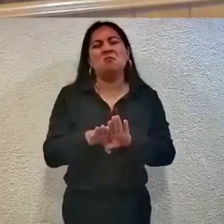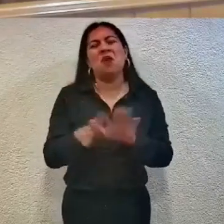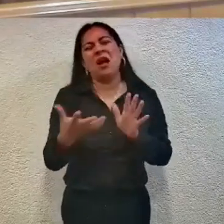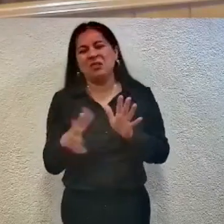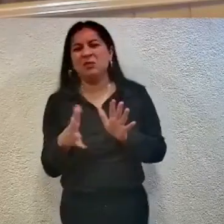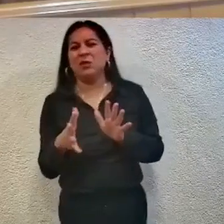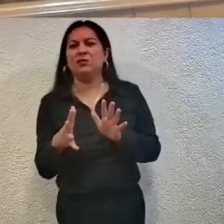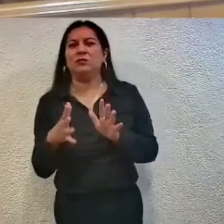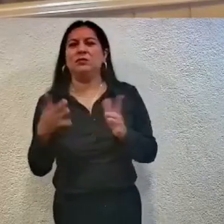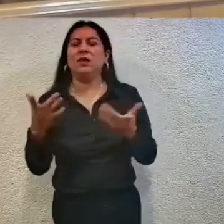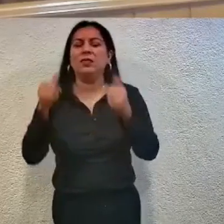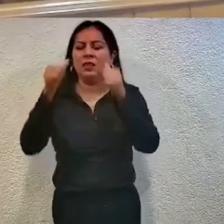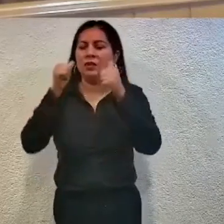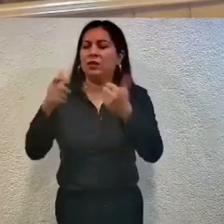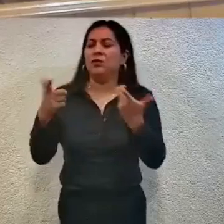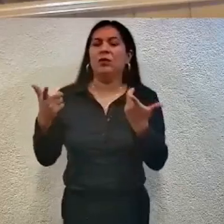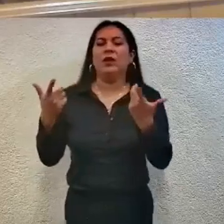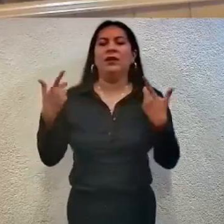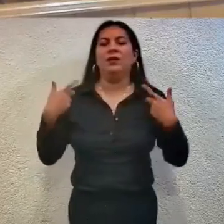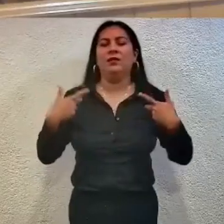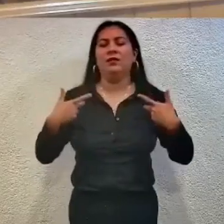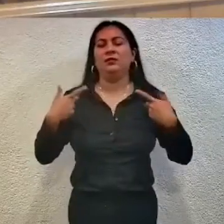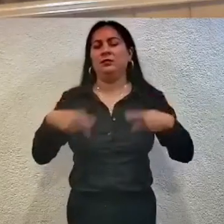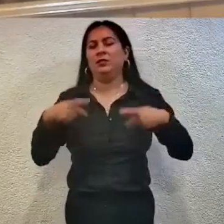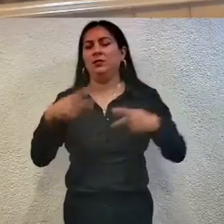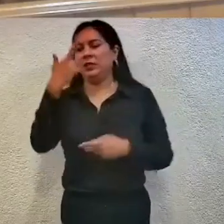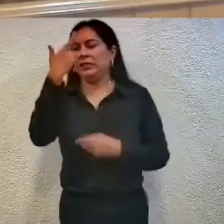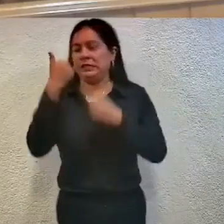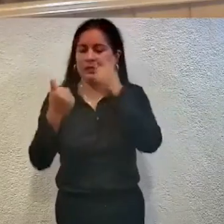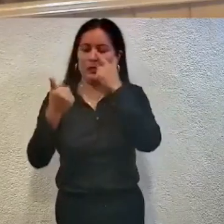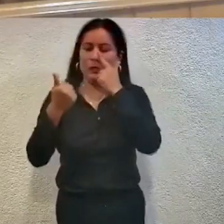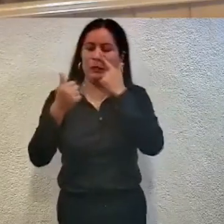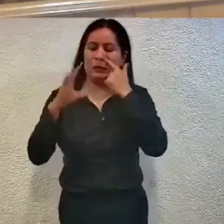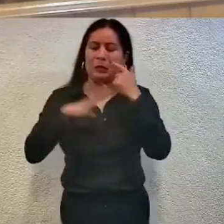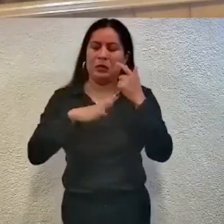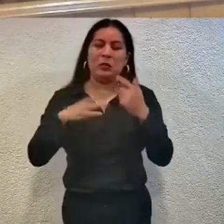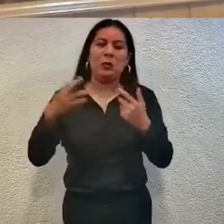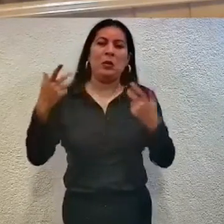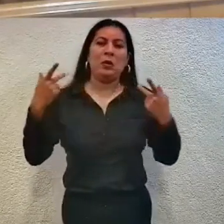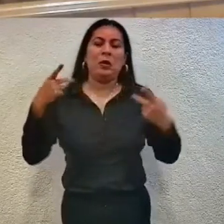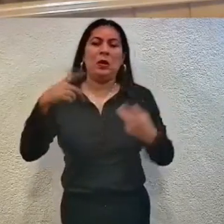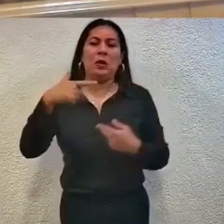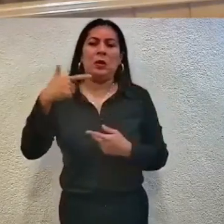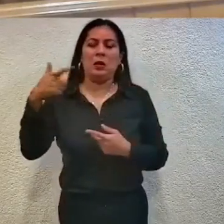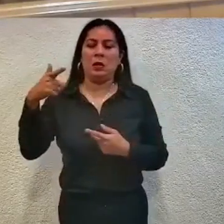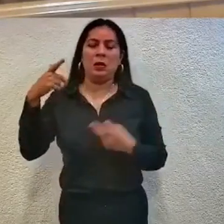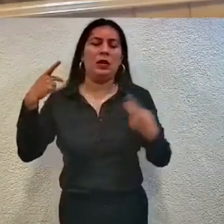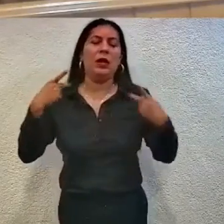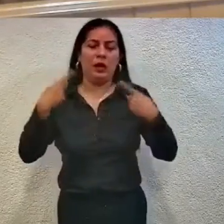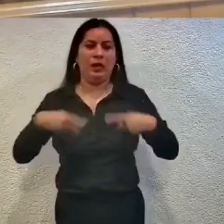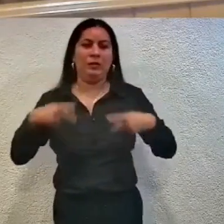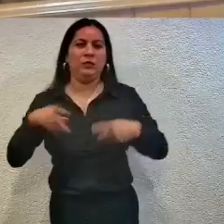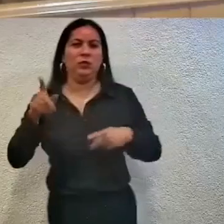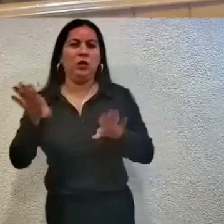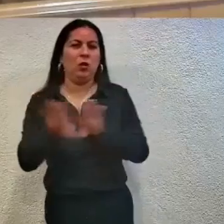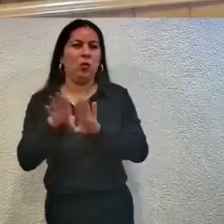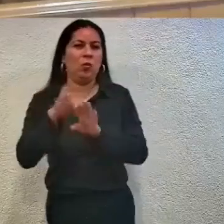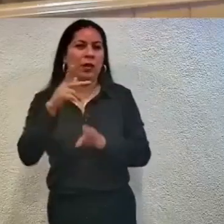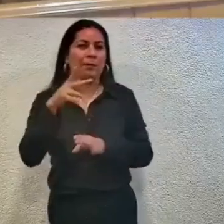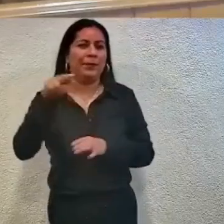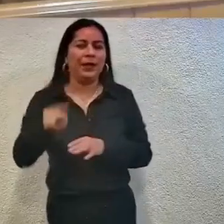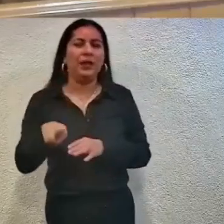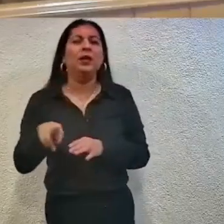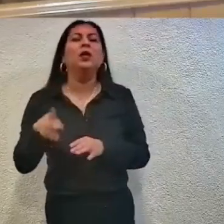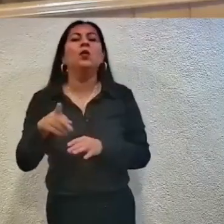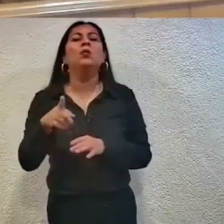infractora como leve, atendiendo a las particularidades que se exponen y razonan imponiendo al ciudadano Giovanni Velázquez Gabriel,